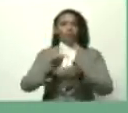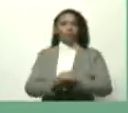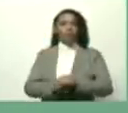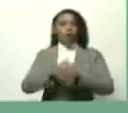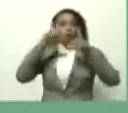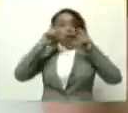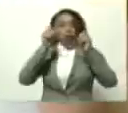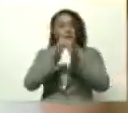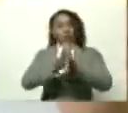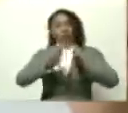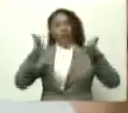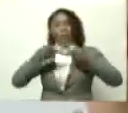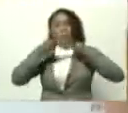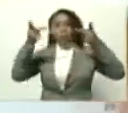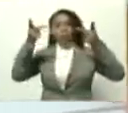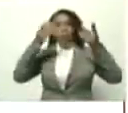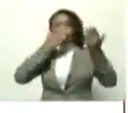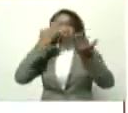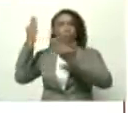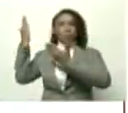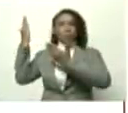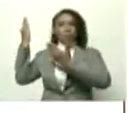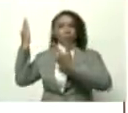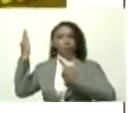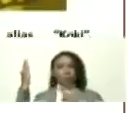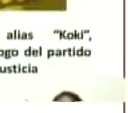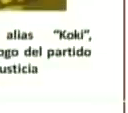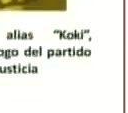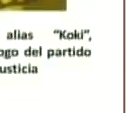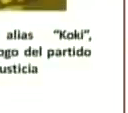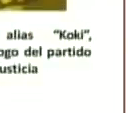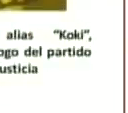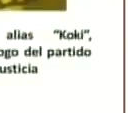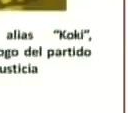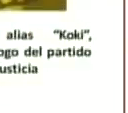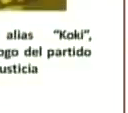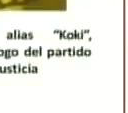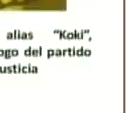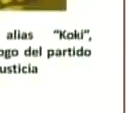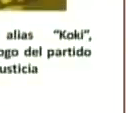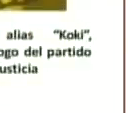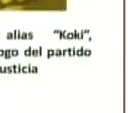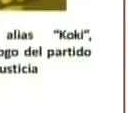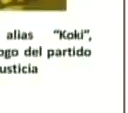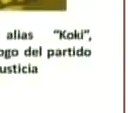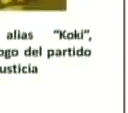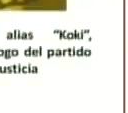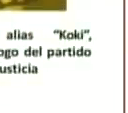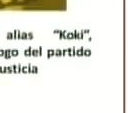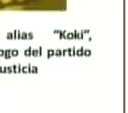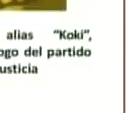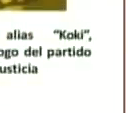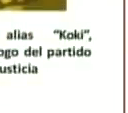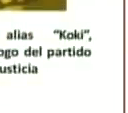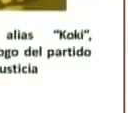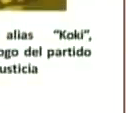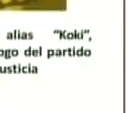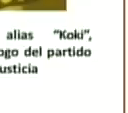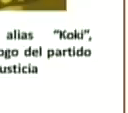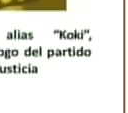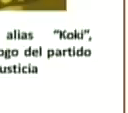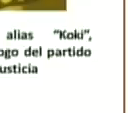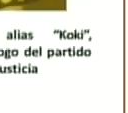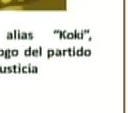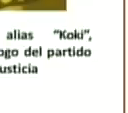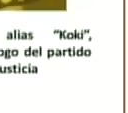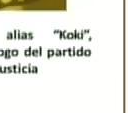fue ampliamente difundida cuando en la elección del año 2015 el señor Carlos Rebete, alias Coqui, tomó